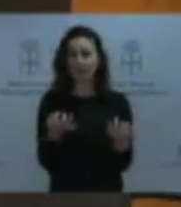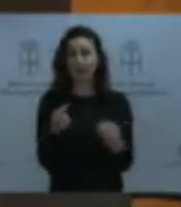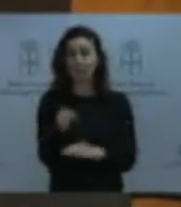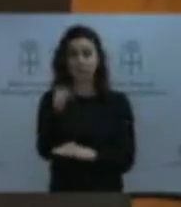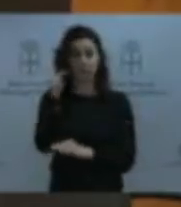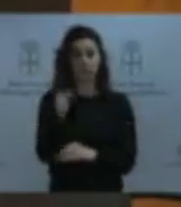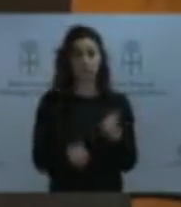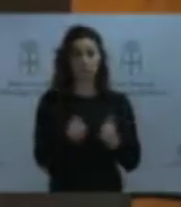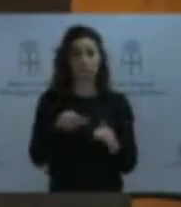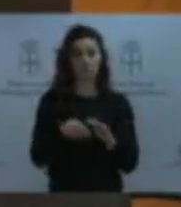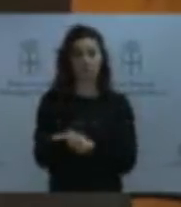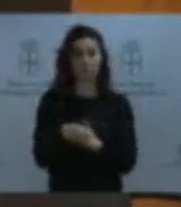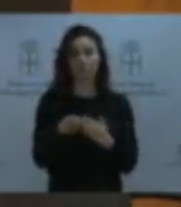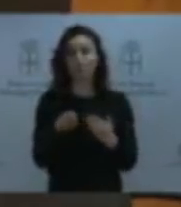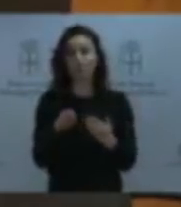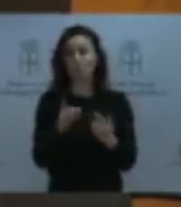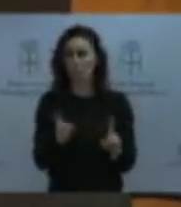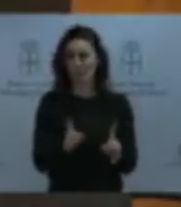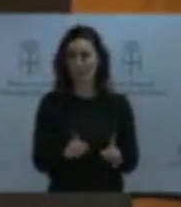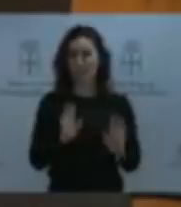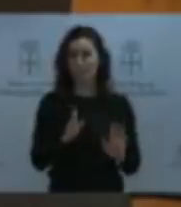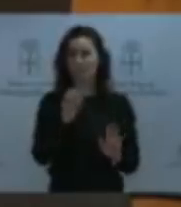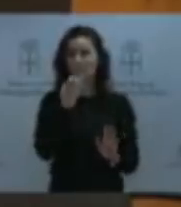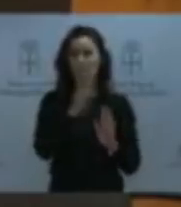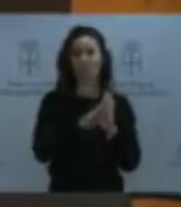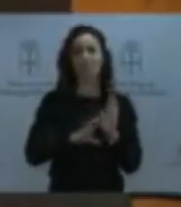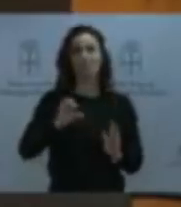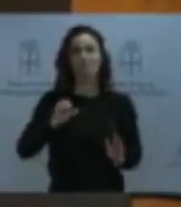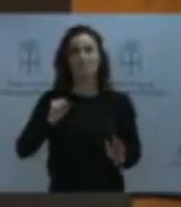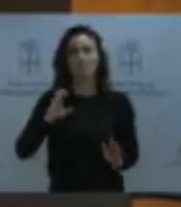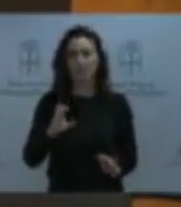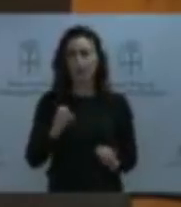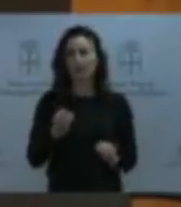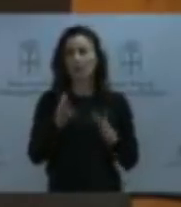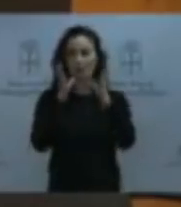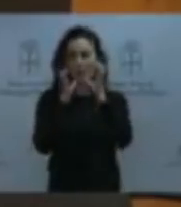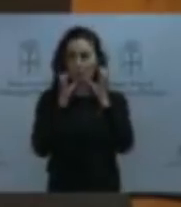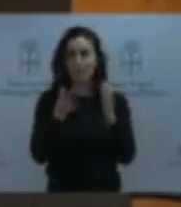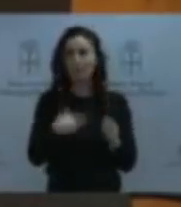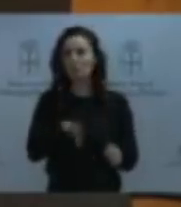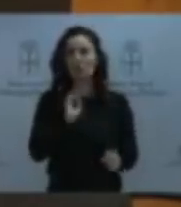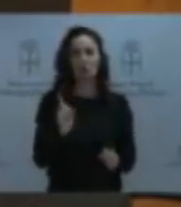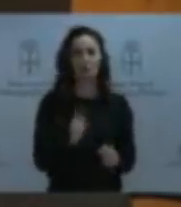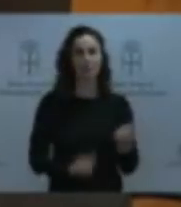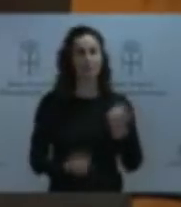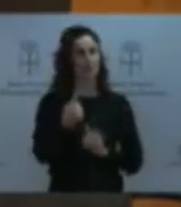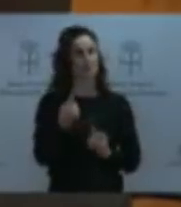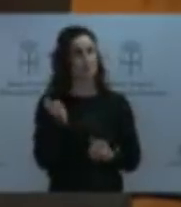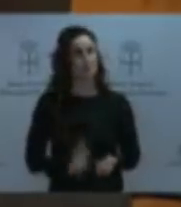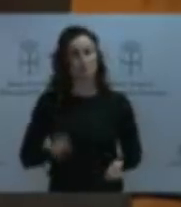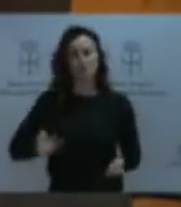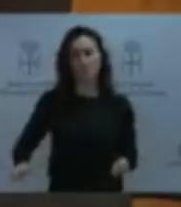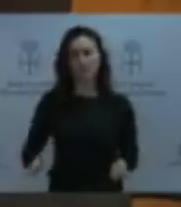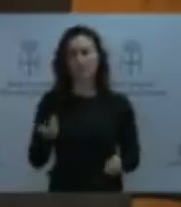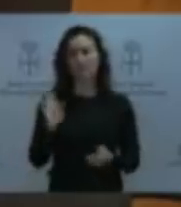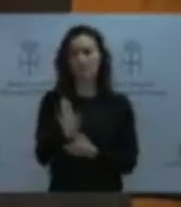condiciones de las plazas del SAC de verdad fueran tan penosas, no entiendo cómo algunos profesionales no se han presentado si creían que